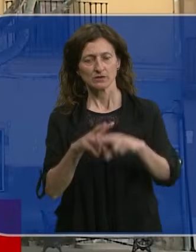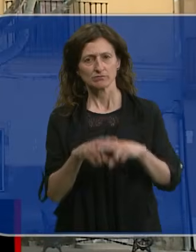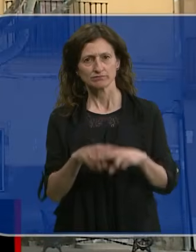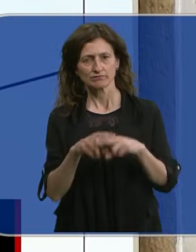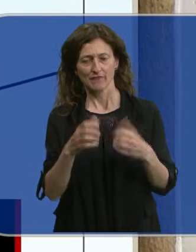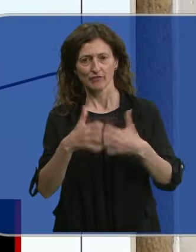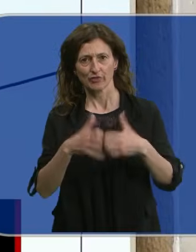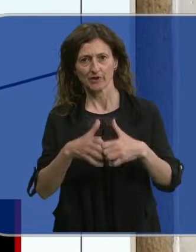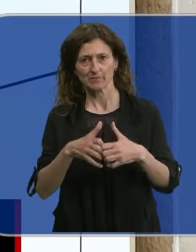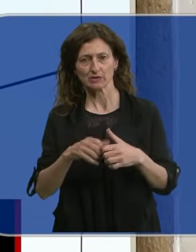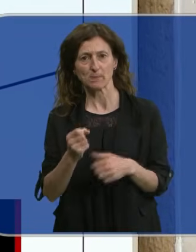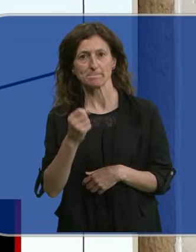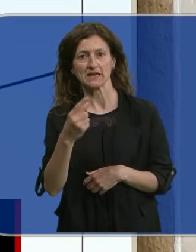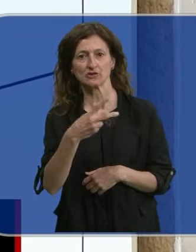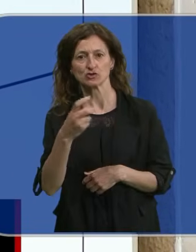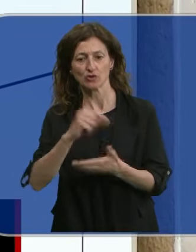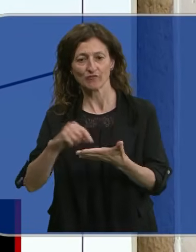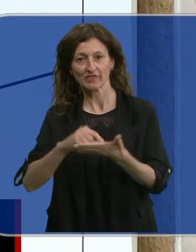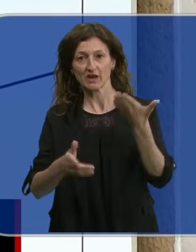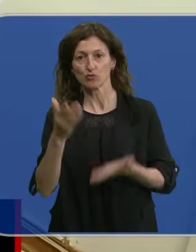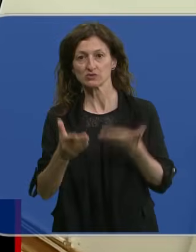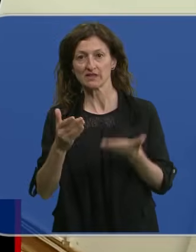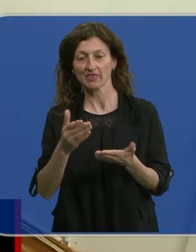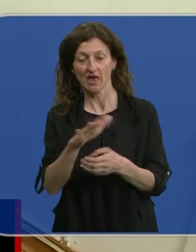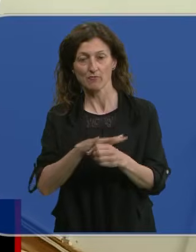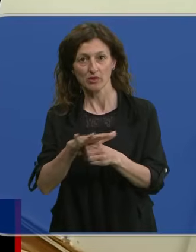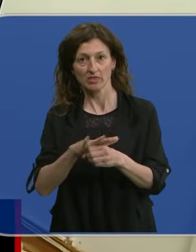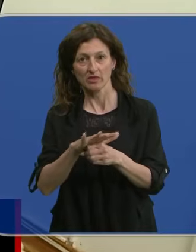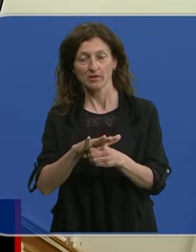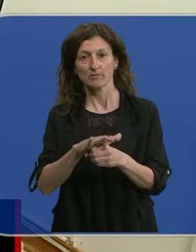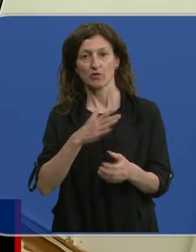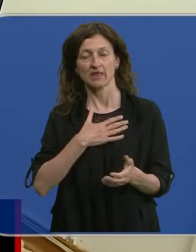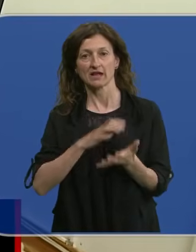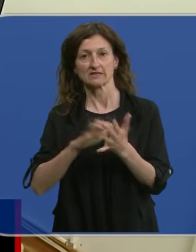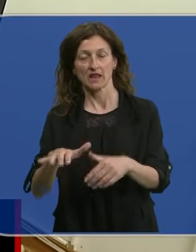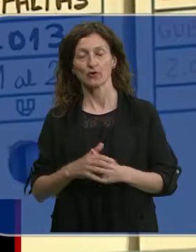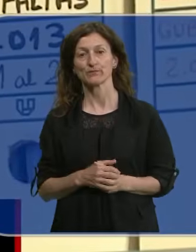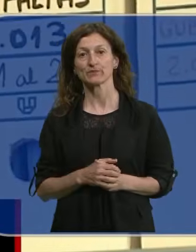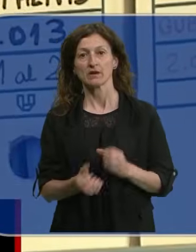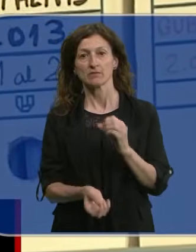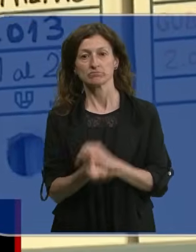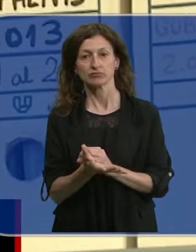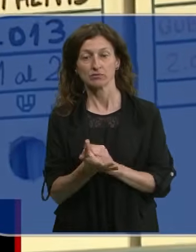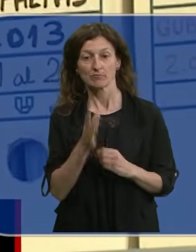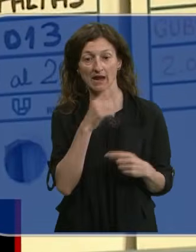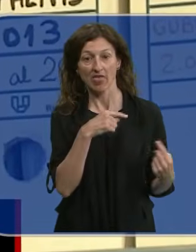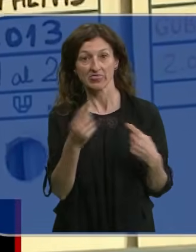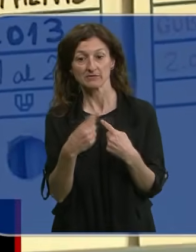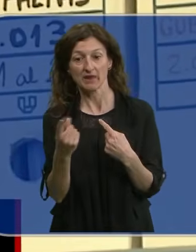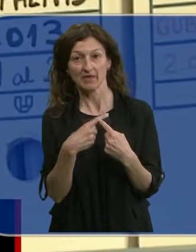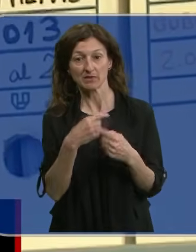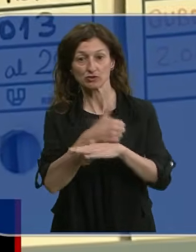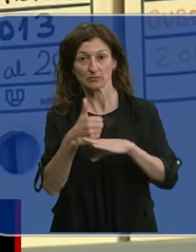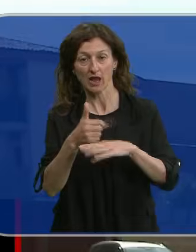Analizaremos el funcionamiento de las más de 1.200 oficinas de justicia en el municipio que existen en Castilla y León. Se crearon para evitar desplazamientos a